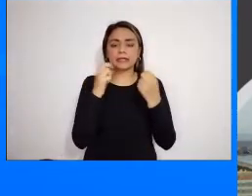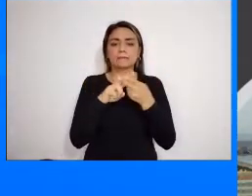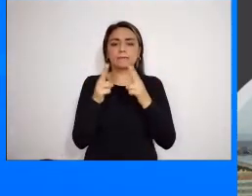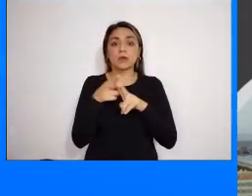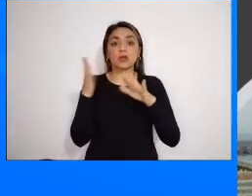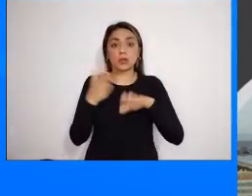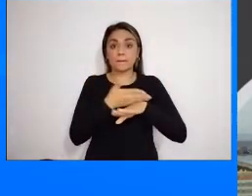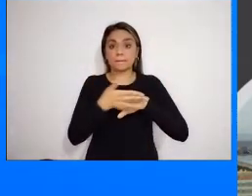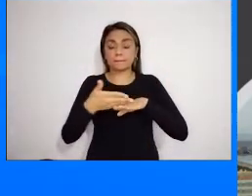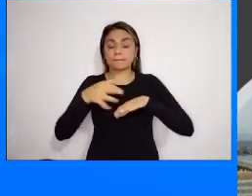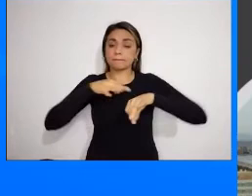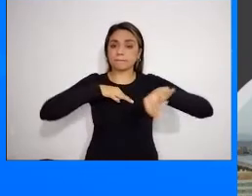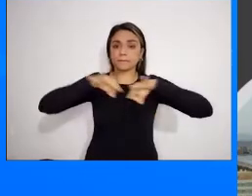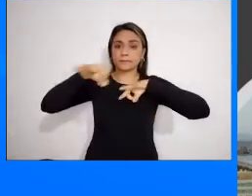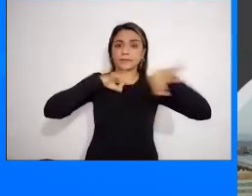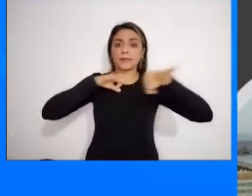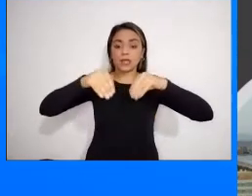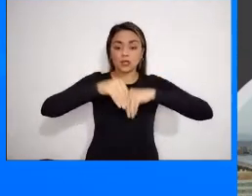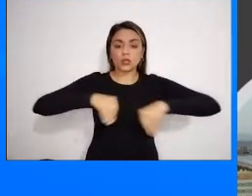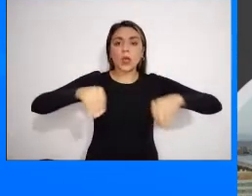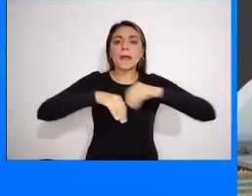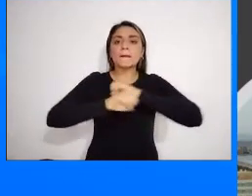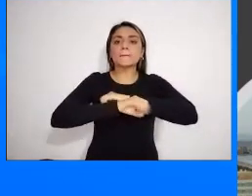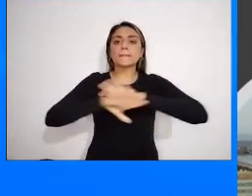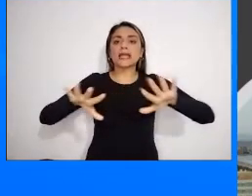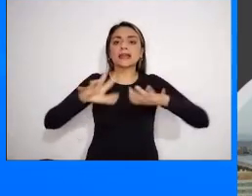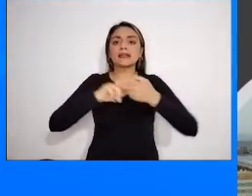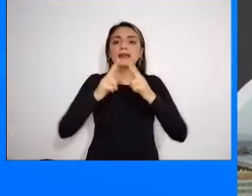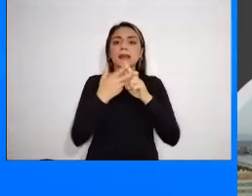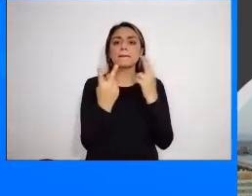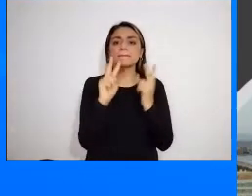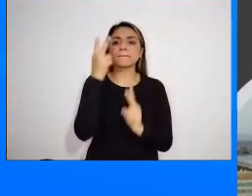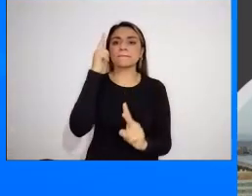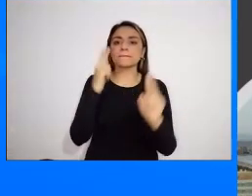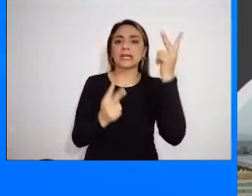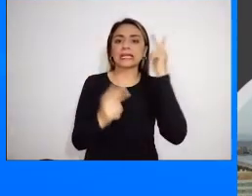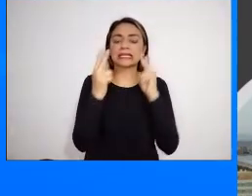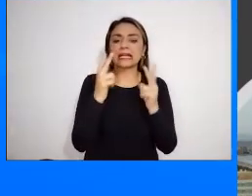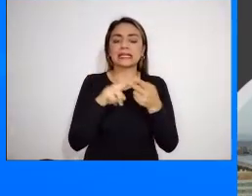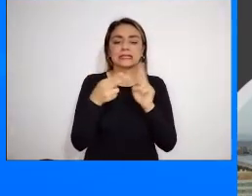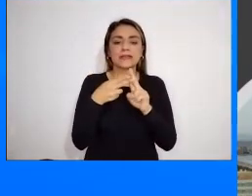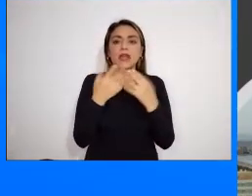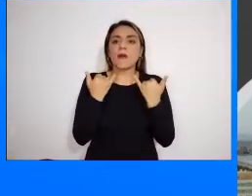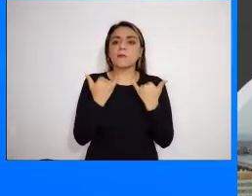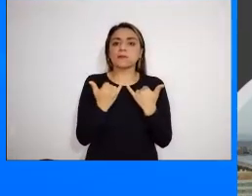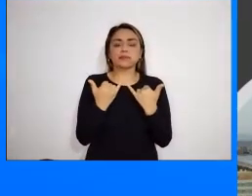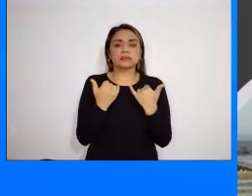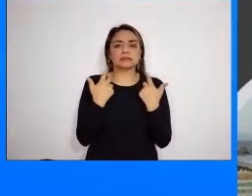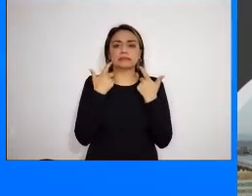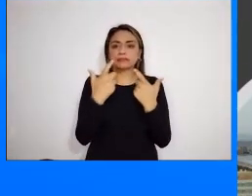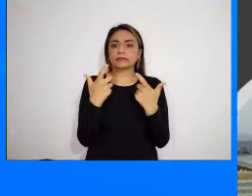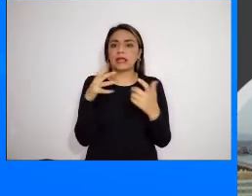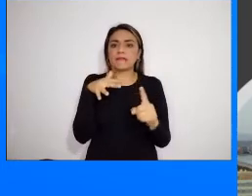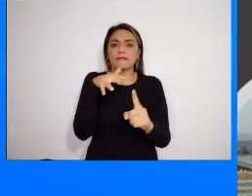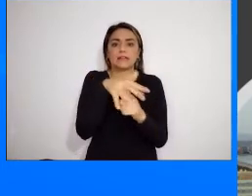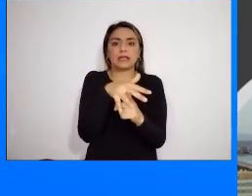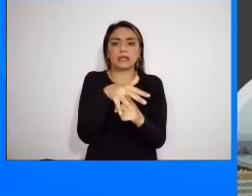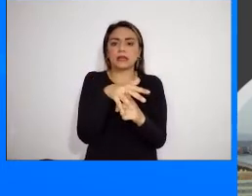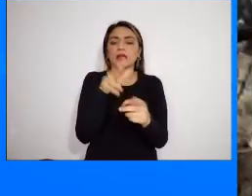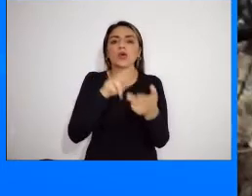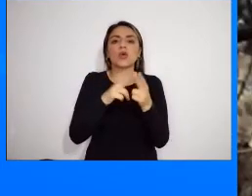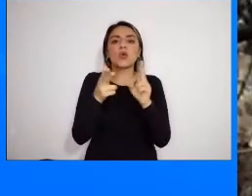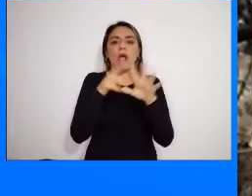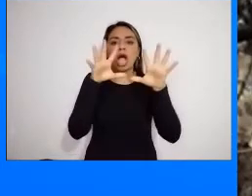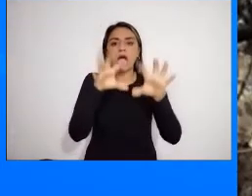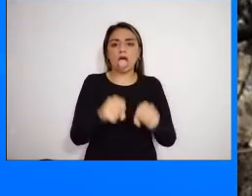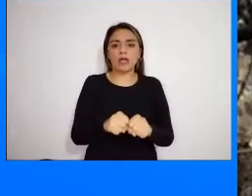a ver más adelante, el suelo pierde la cobertura vegetal y es un suelo ya que está bastante expuesto a ser